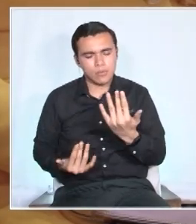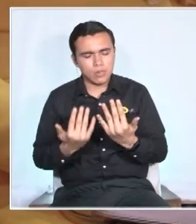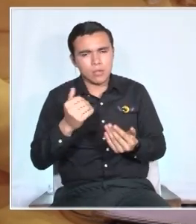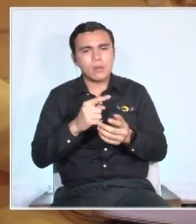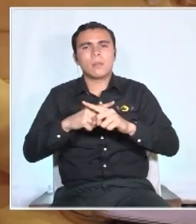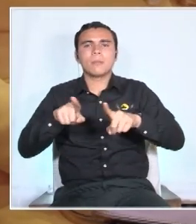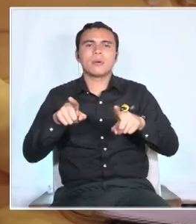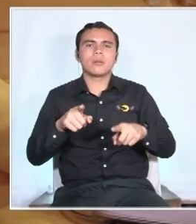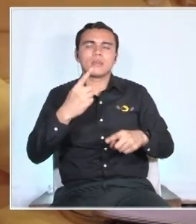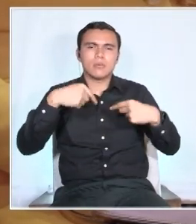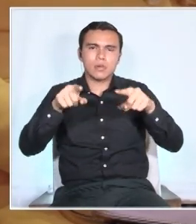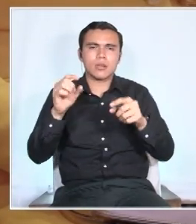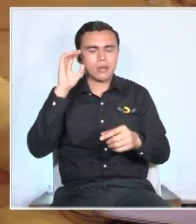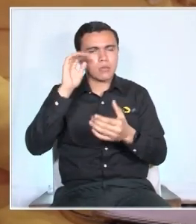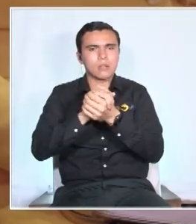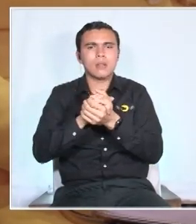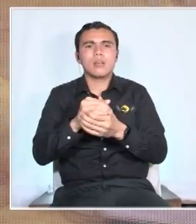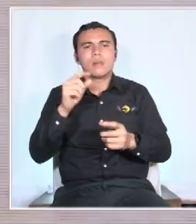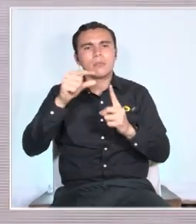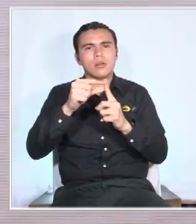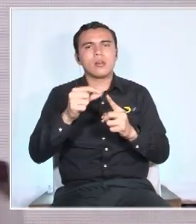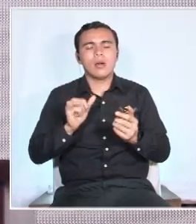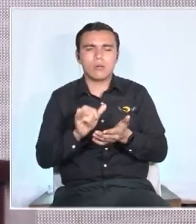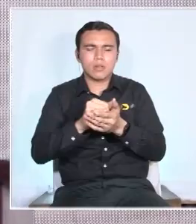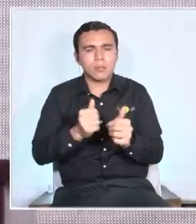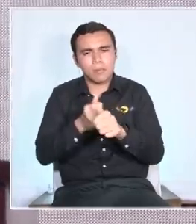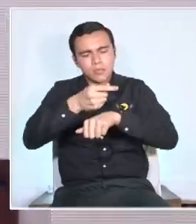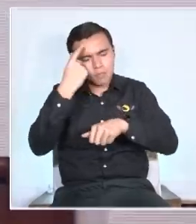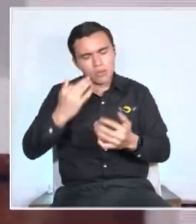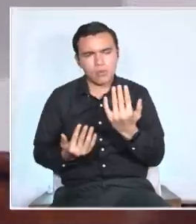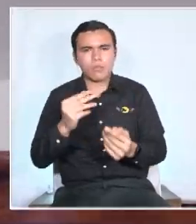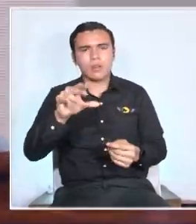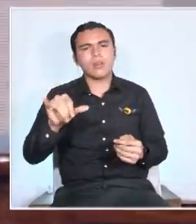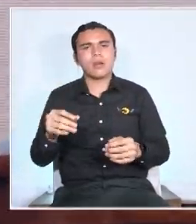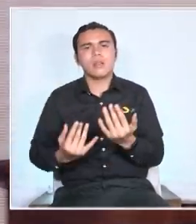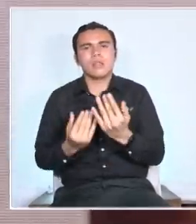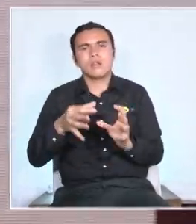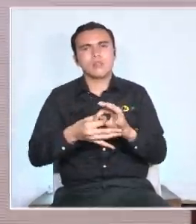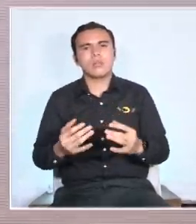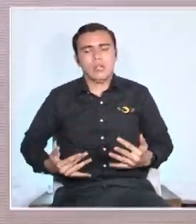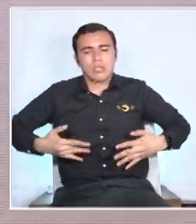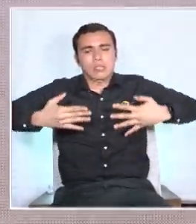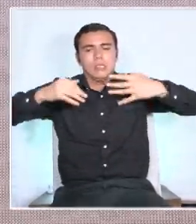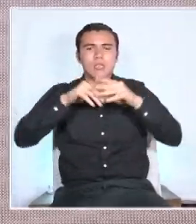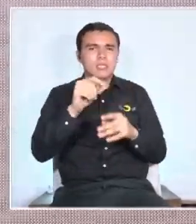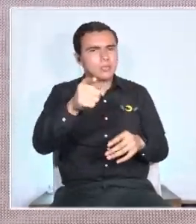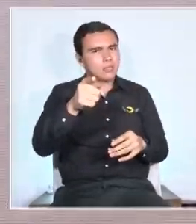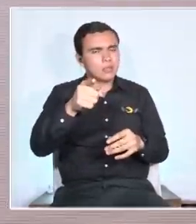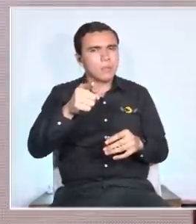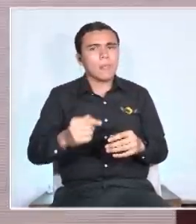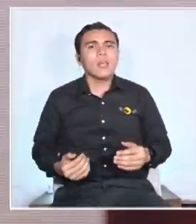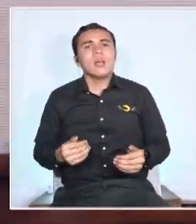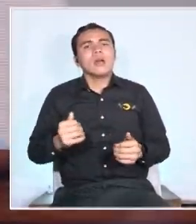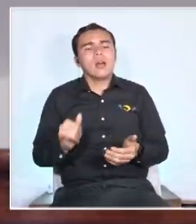pero te voy a recordar lo que dice la palabra: aunque pases por el fuego, la llama no arderá en ti. Aunque